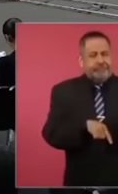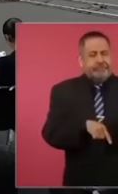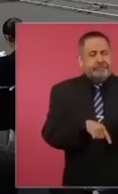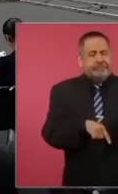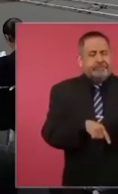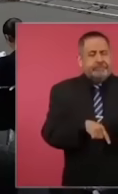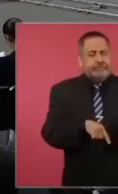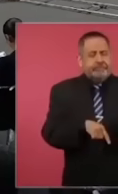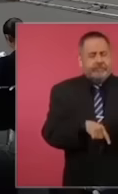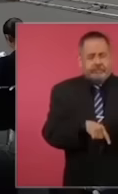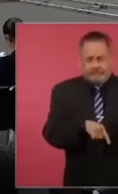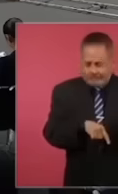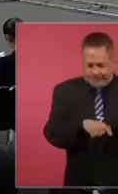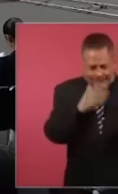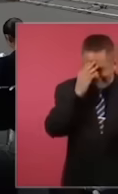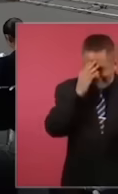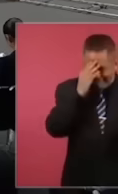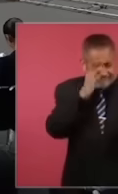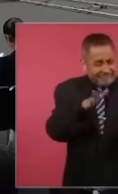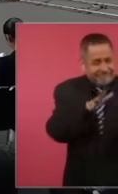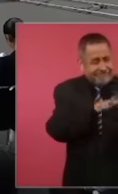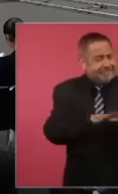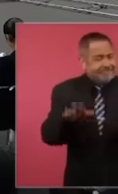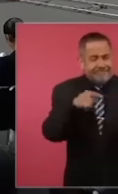Es algo increíble,